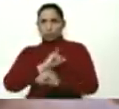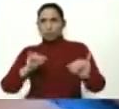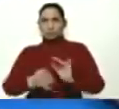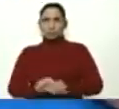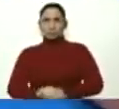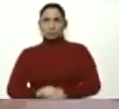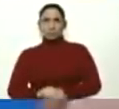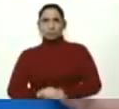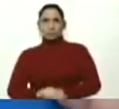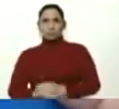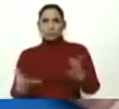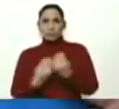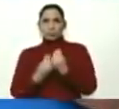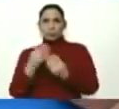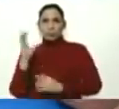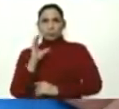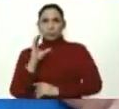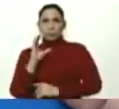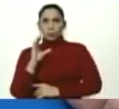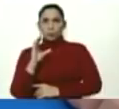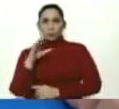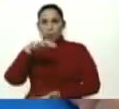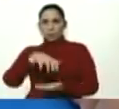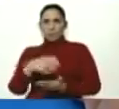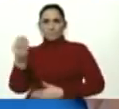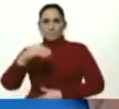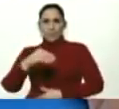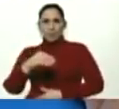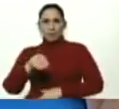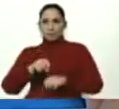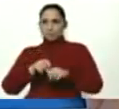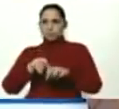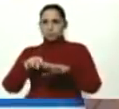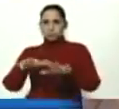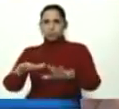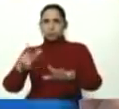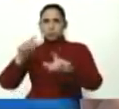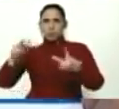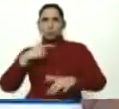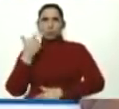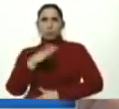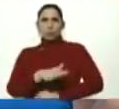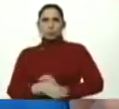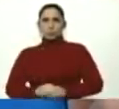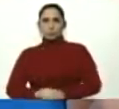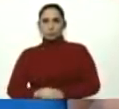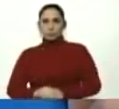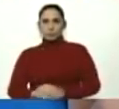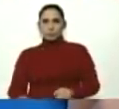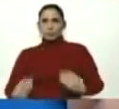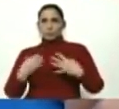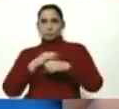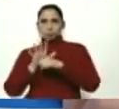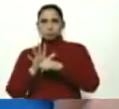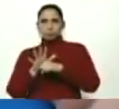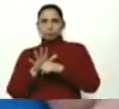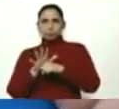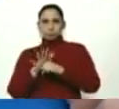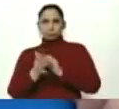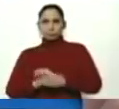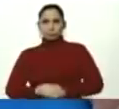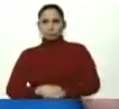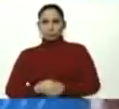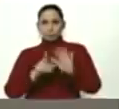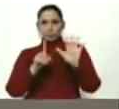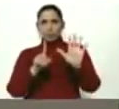es, junto con el Distrito Capital, el estado que presenta más pacientes fallecidos por infección por COVID-19.